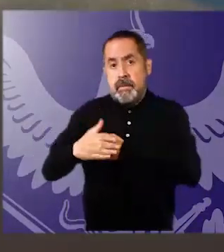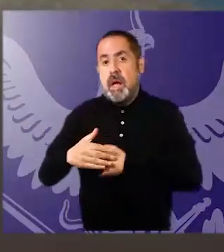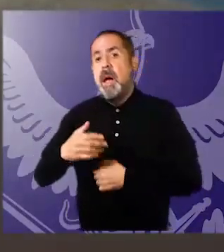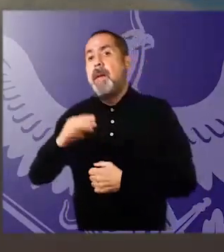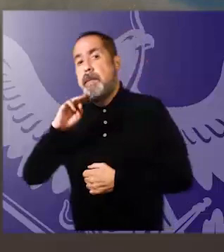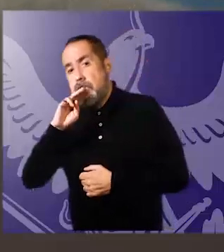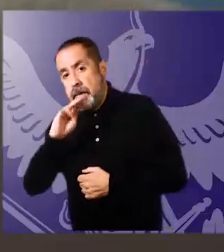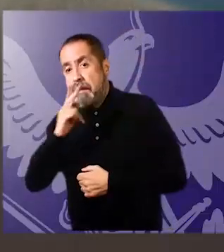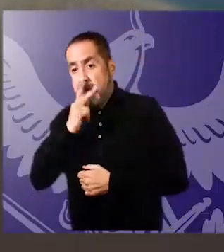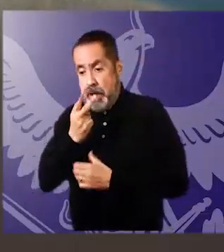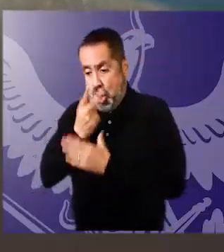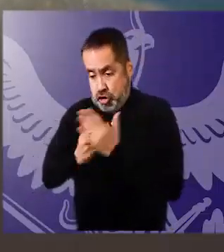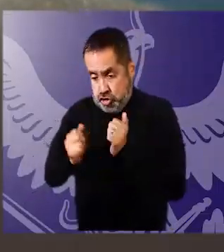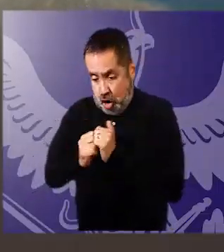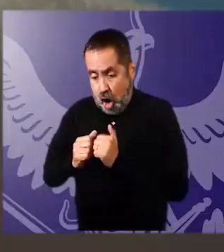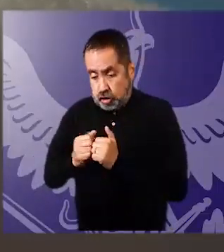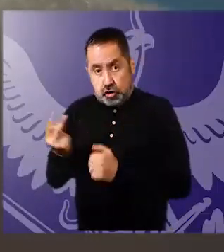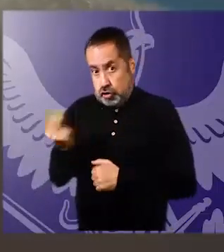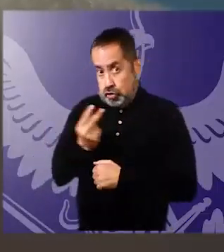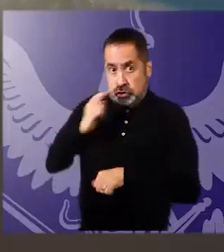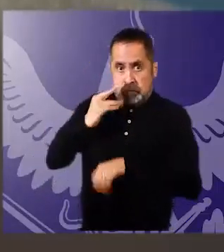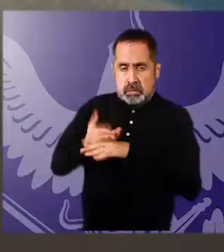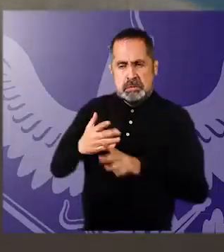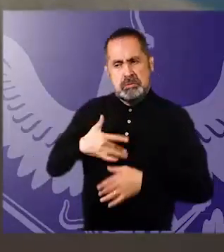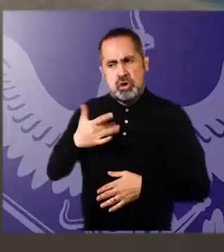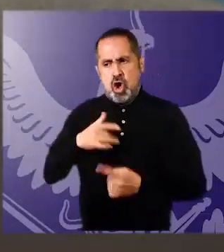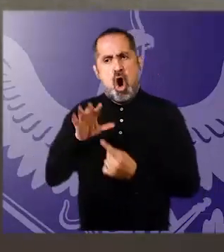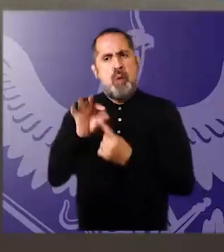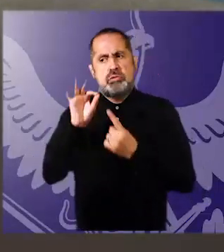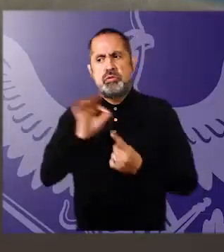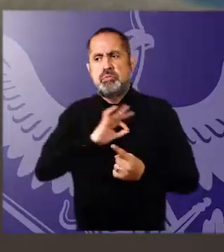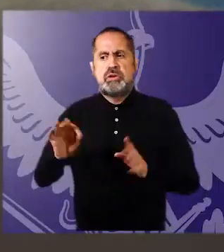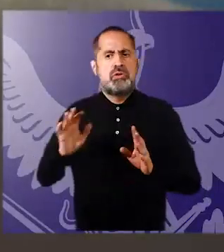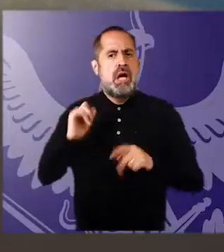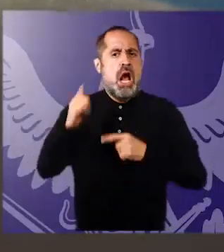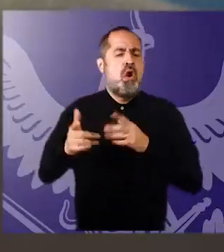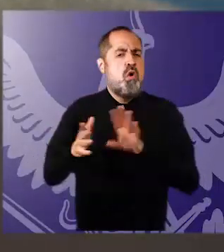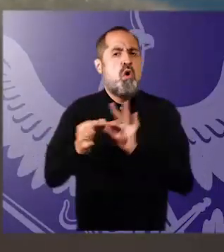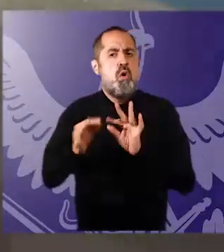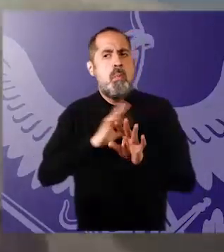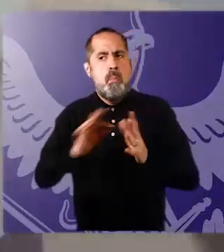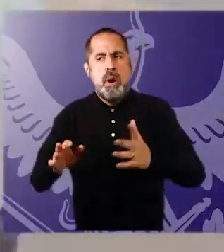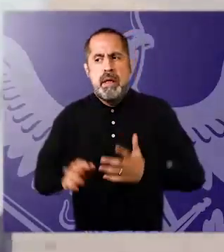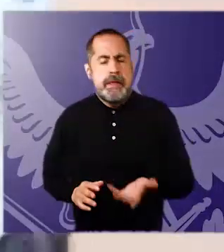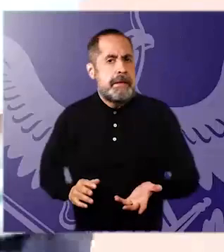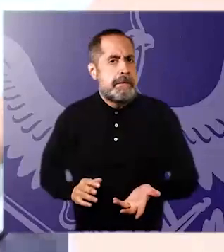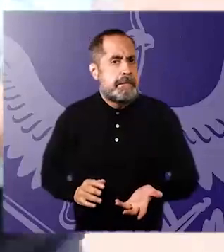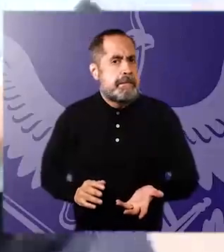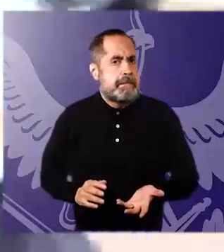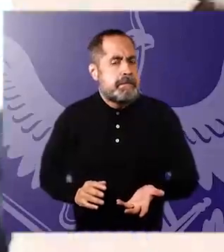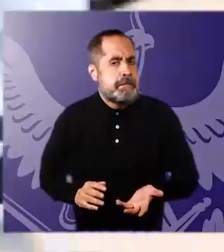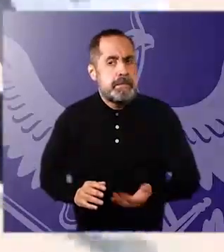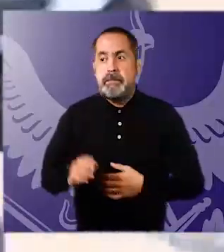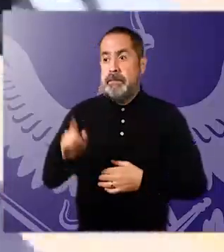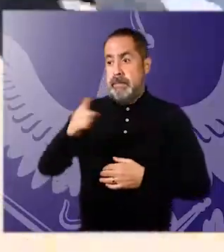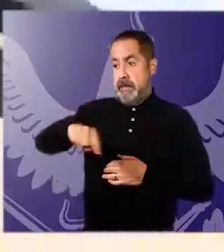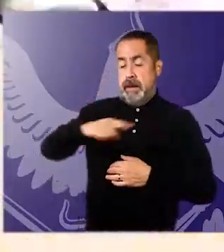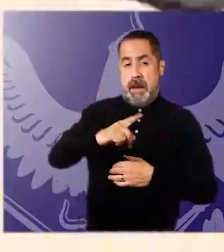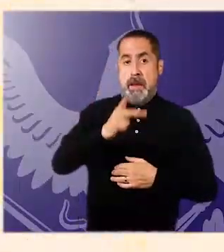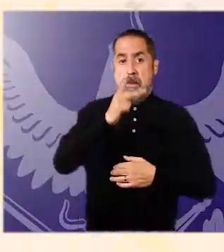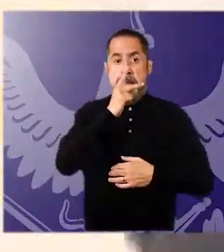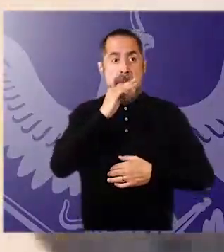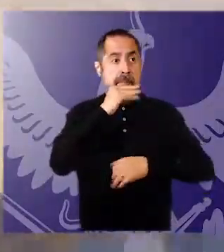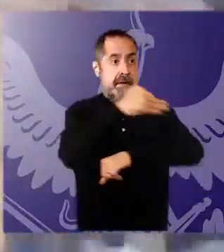y la paternidad son una opción entre muchas otras. Por su parte,